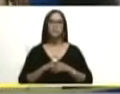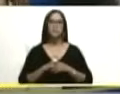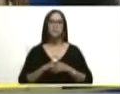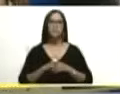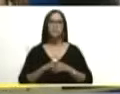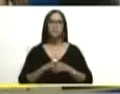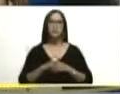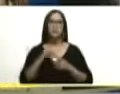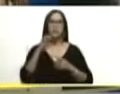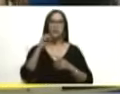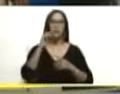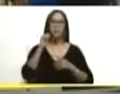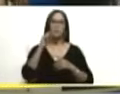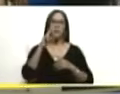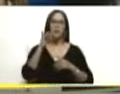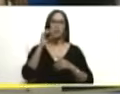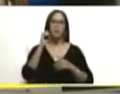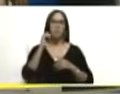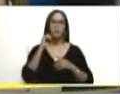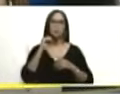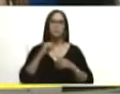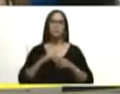y Mario Sanoja,